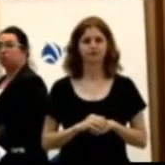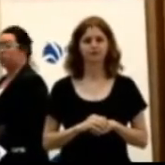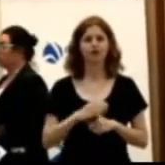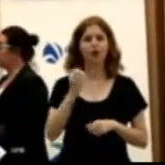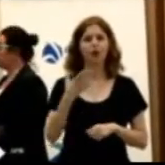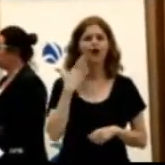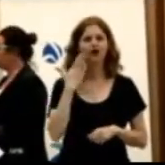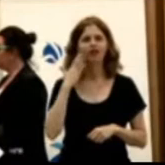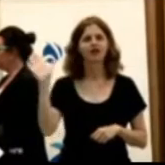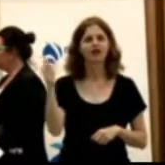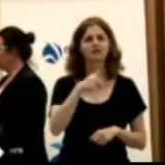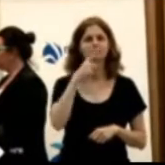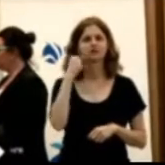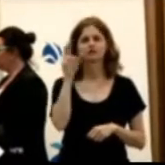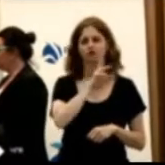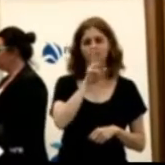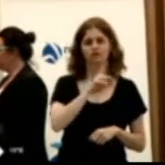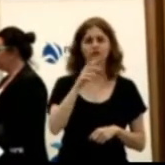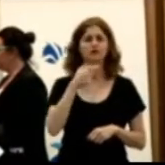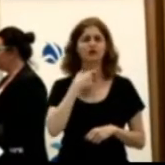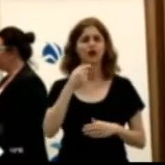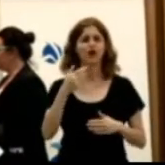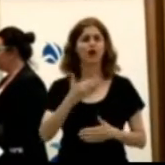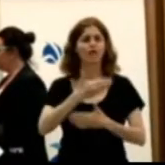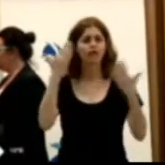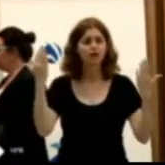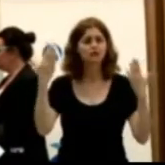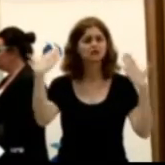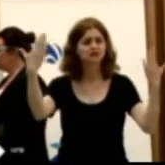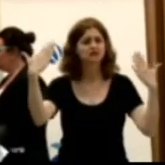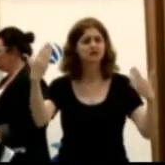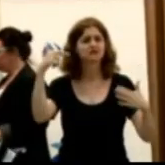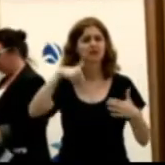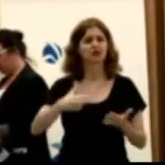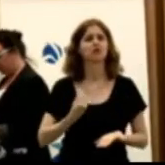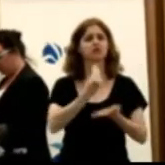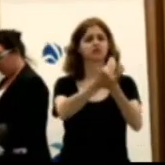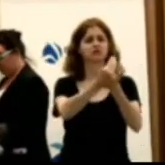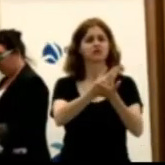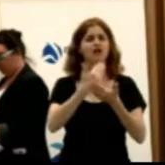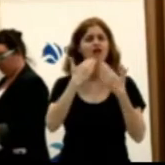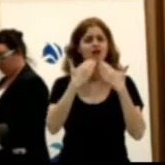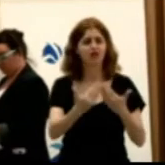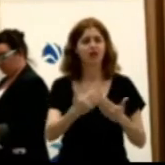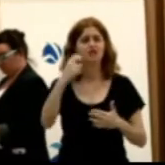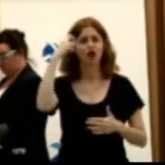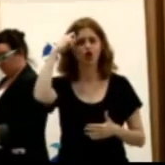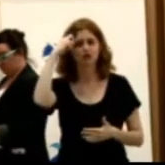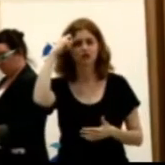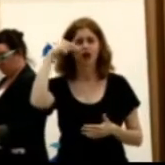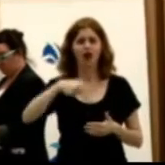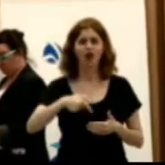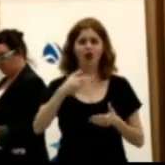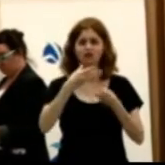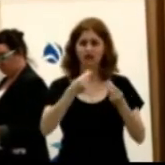Buenas tardes a todas y a todos. Quiero felicitar a quienes asumieron hoy, agradecer la recepción de los concejales que hoy cumplen el mandato.